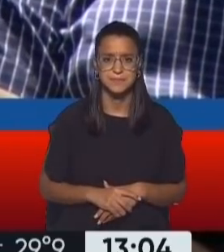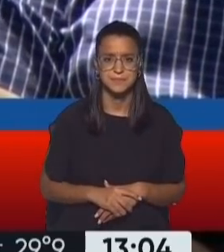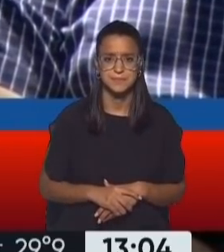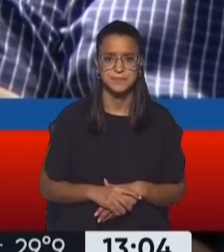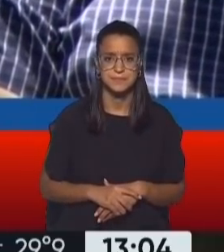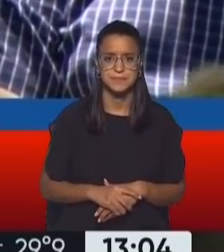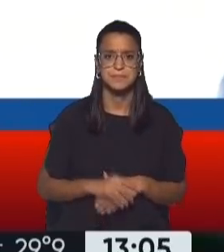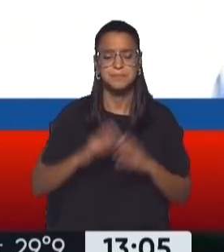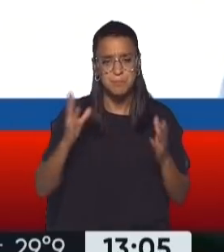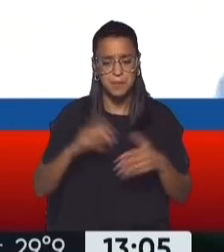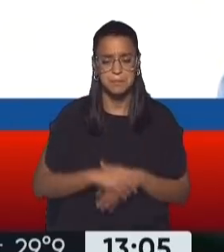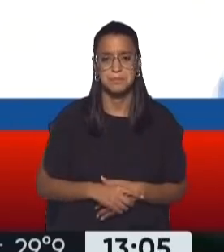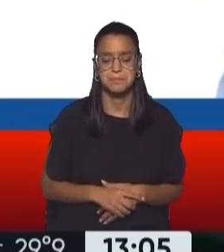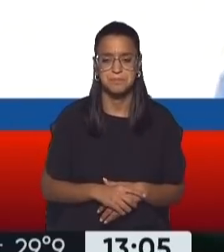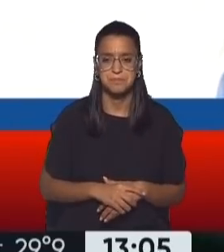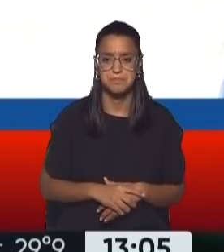Miren,